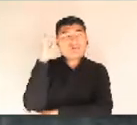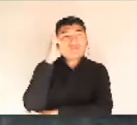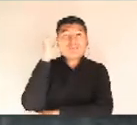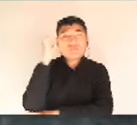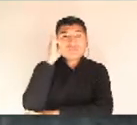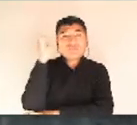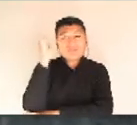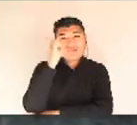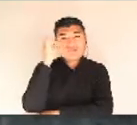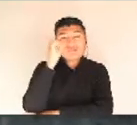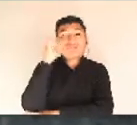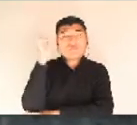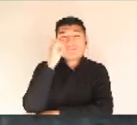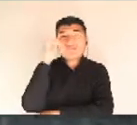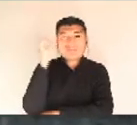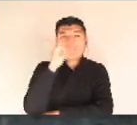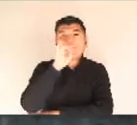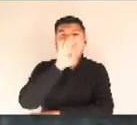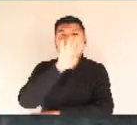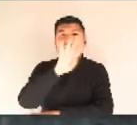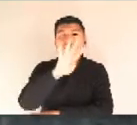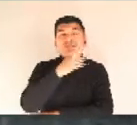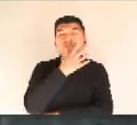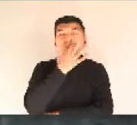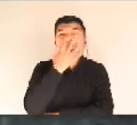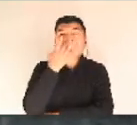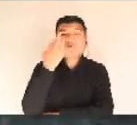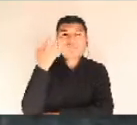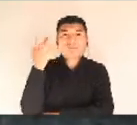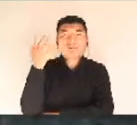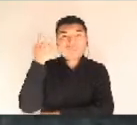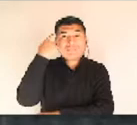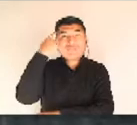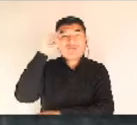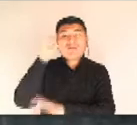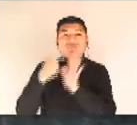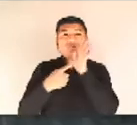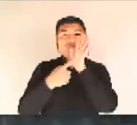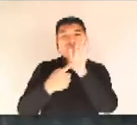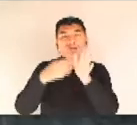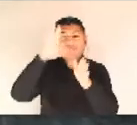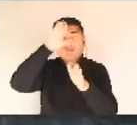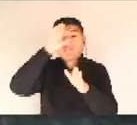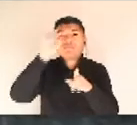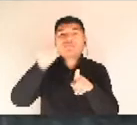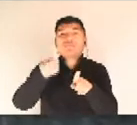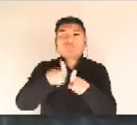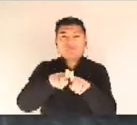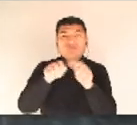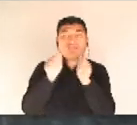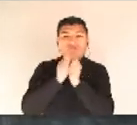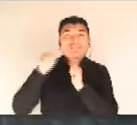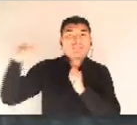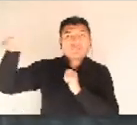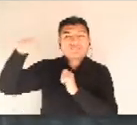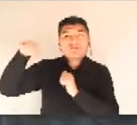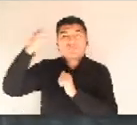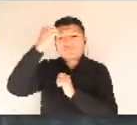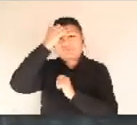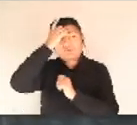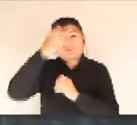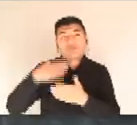una bandera de cuatro colores para indicar la hermandad que tenemos con ellos la